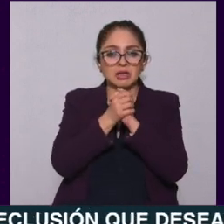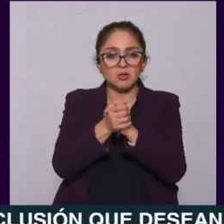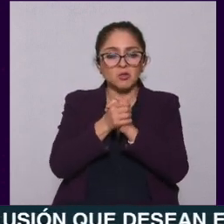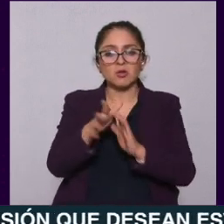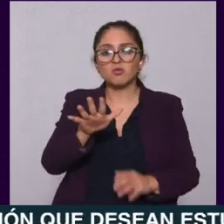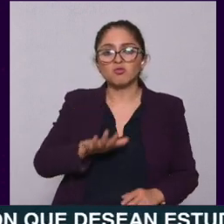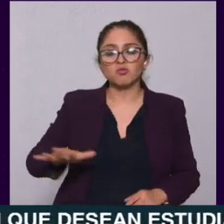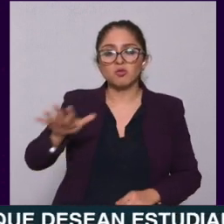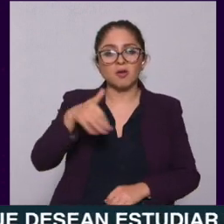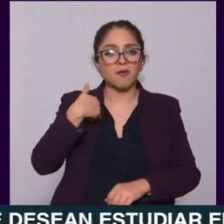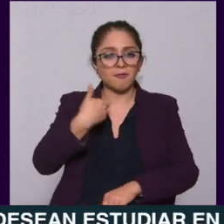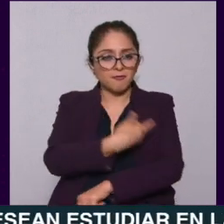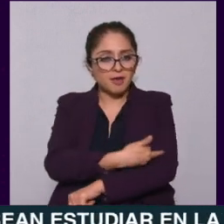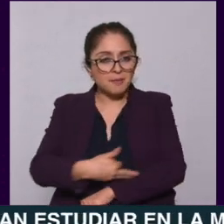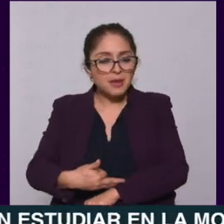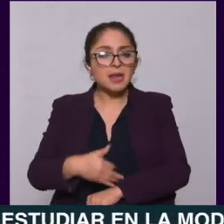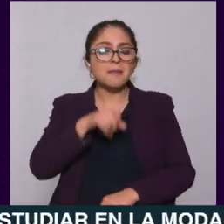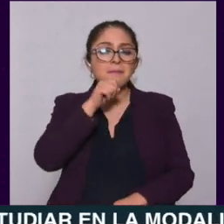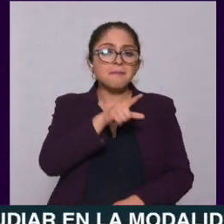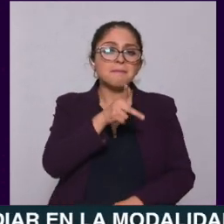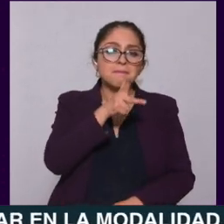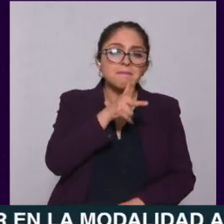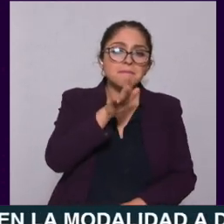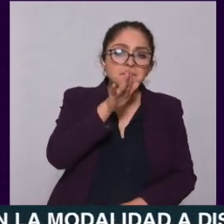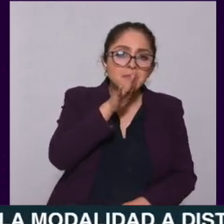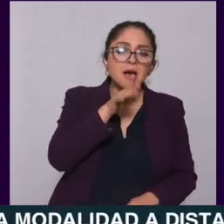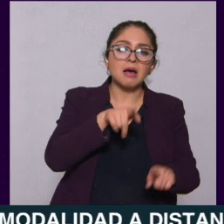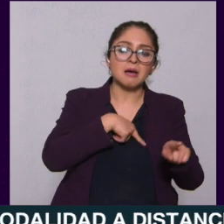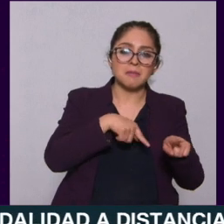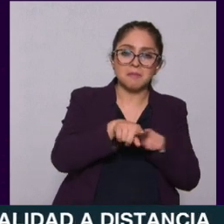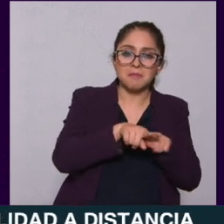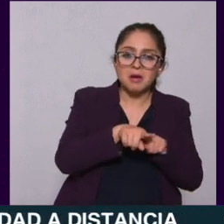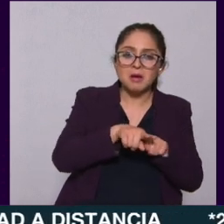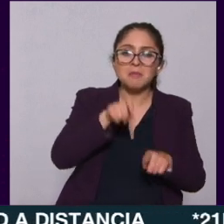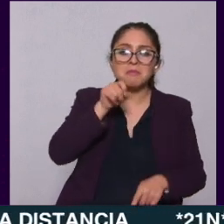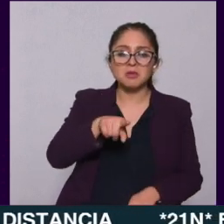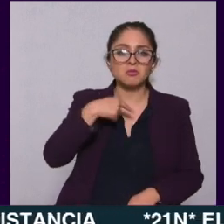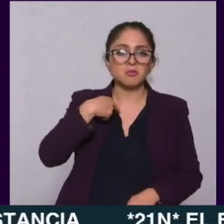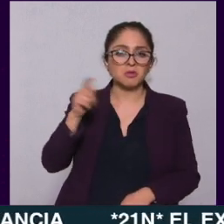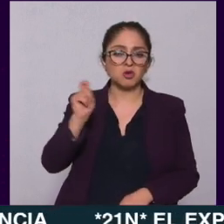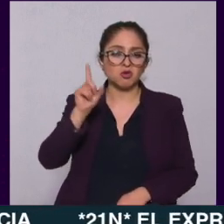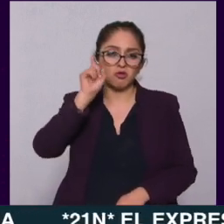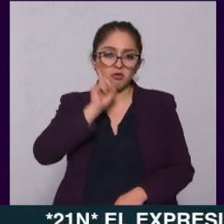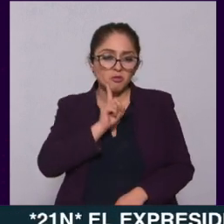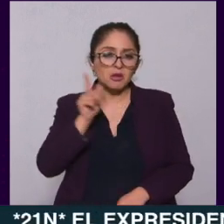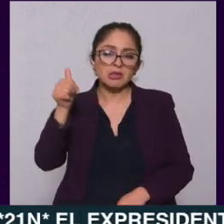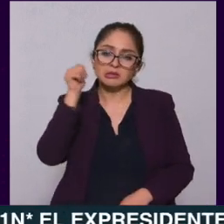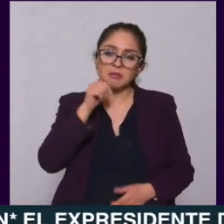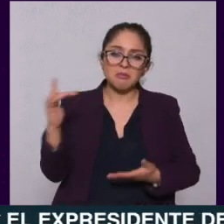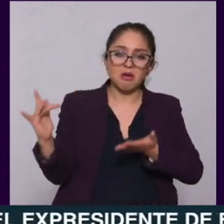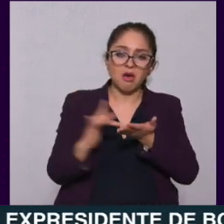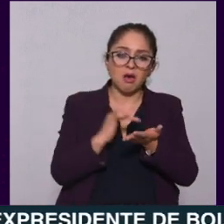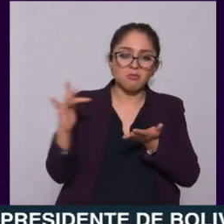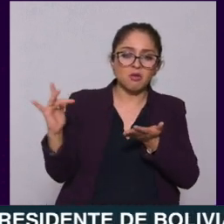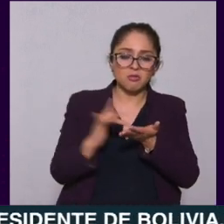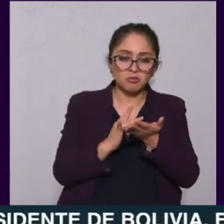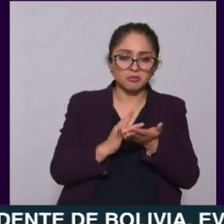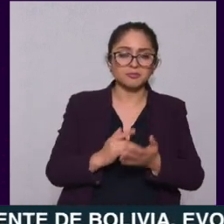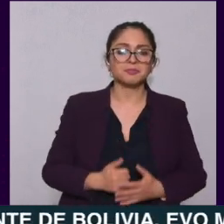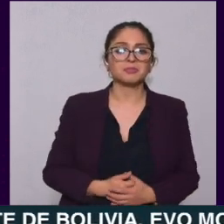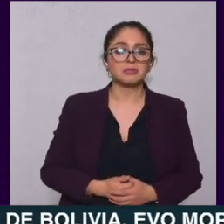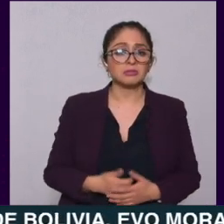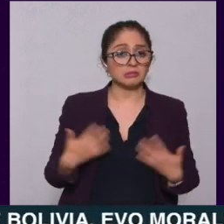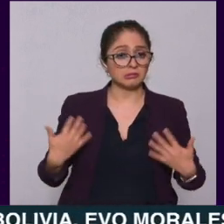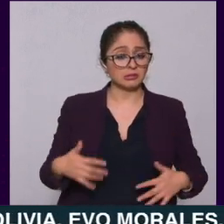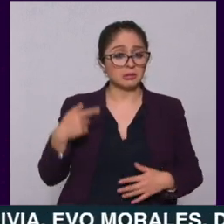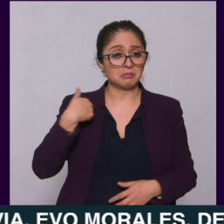mi familia, a mis papás, a mi mamá, a mi hermano, a mi novia que siempre me han estado apoyando en todo momento. De hecho, mi novia